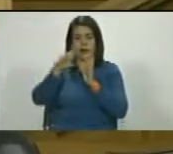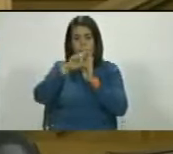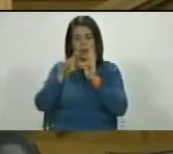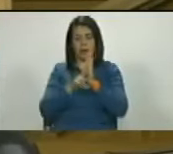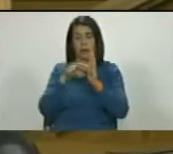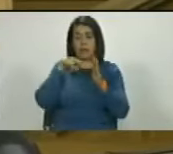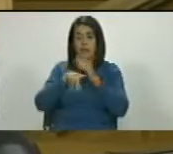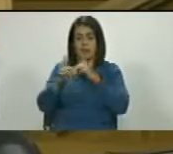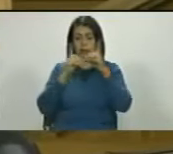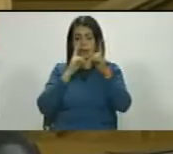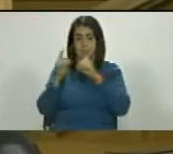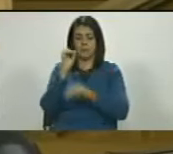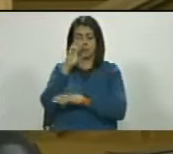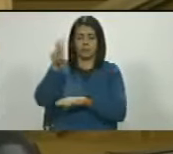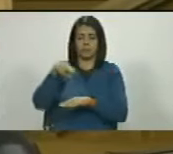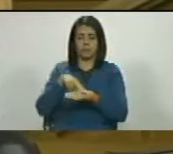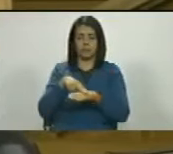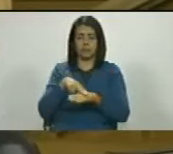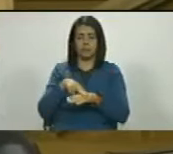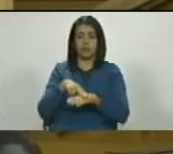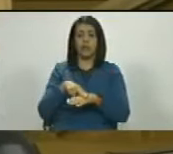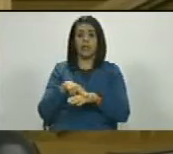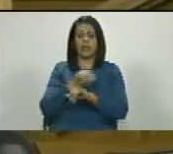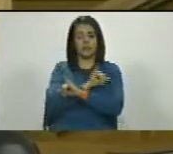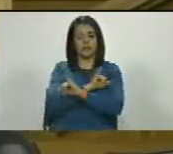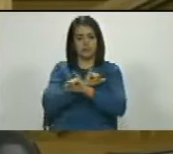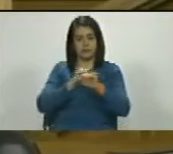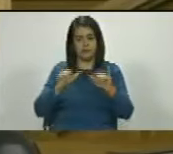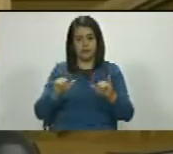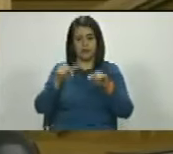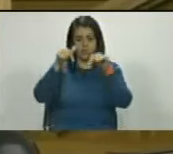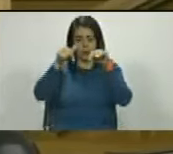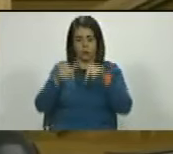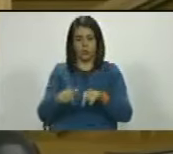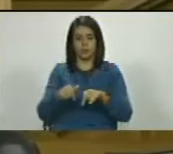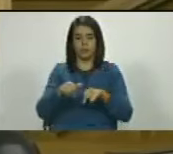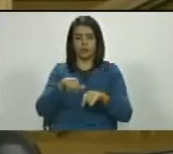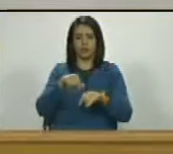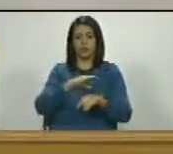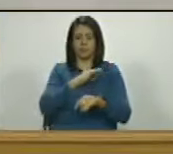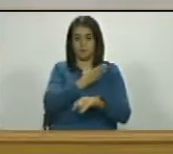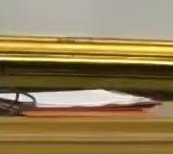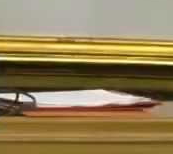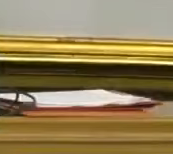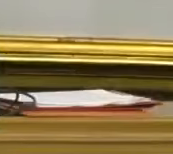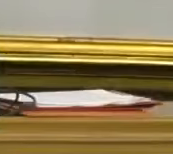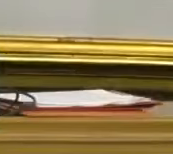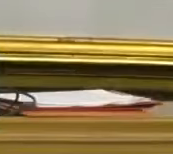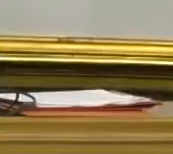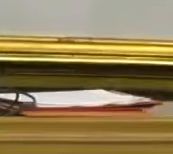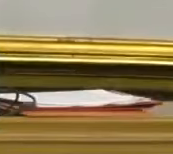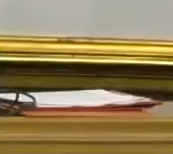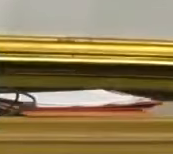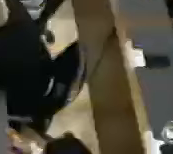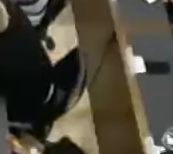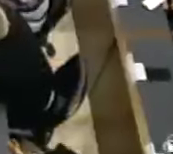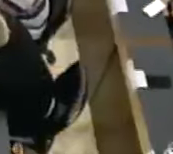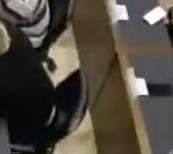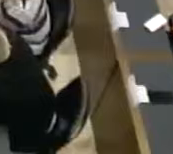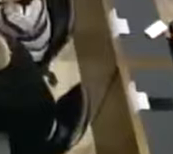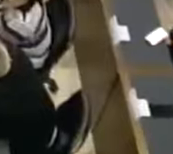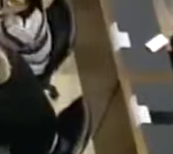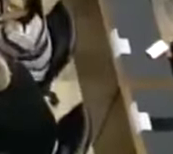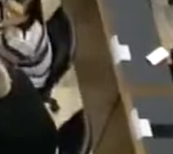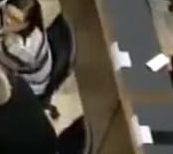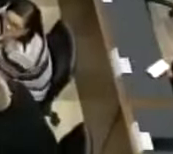reglamento interior y debate de la asamblea nacional esto es la propuesta del orden ciudadano presidente en consideración las